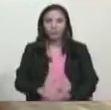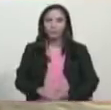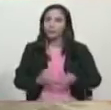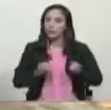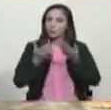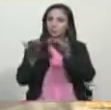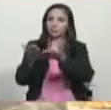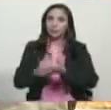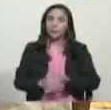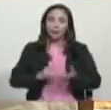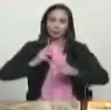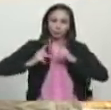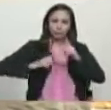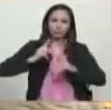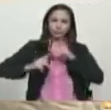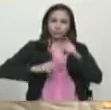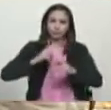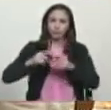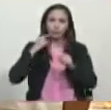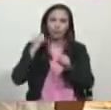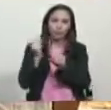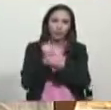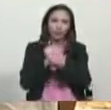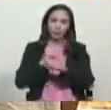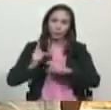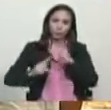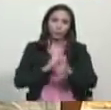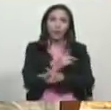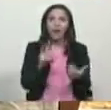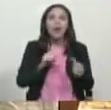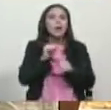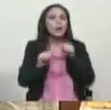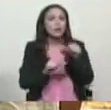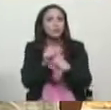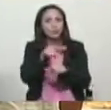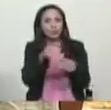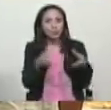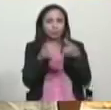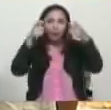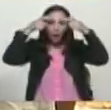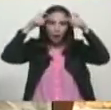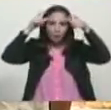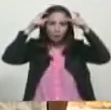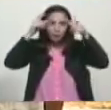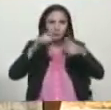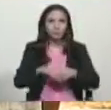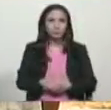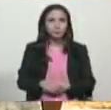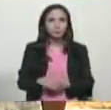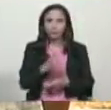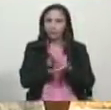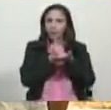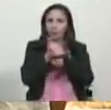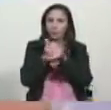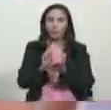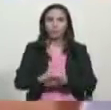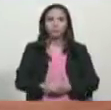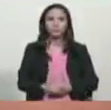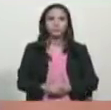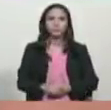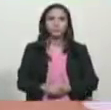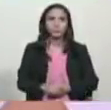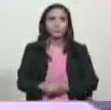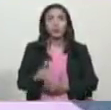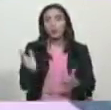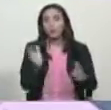seguir produciendo a una asociación civil, Ganadero Las Marías, quien va a ser el beneficiado. Así que bueno, en nombre